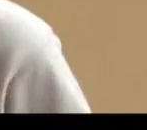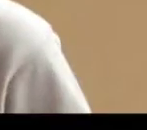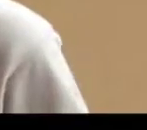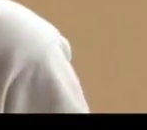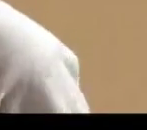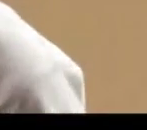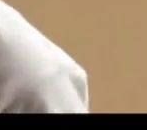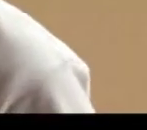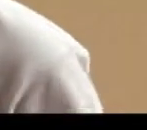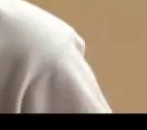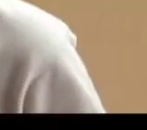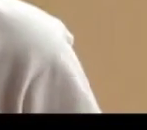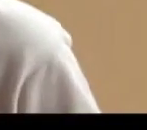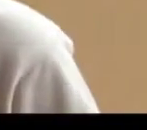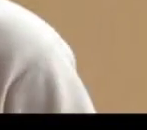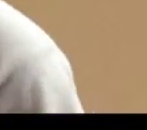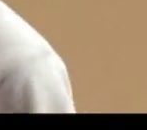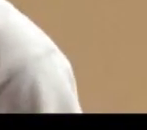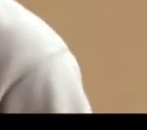inesperadamente,